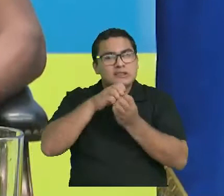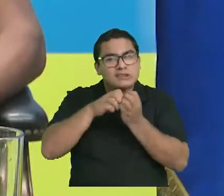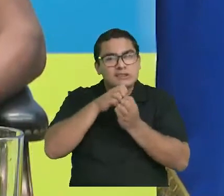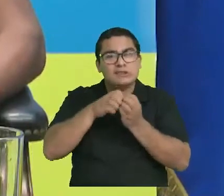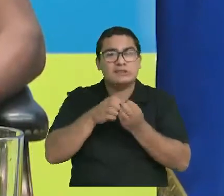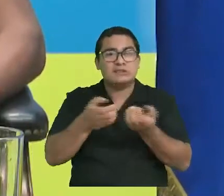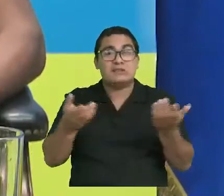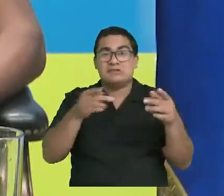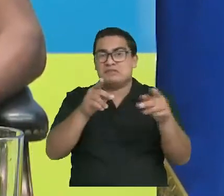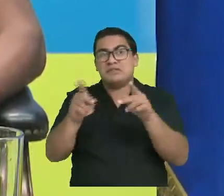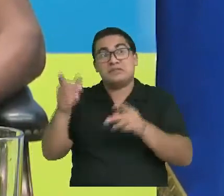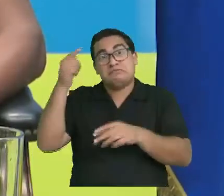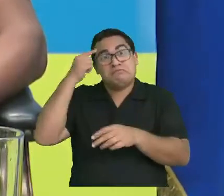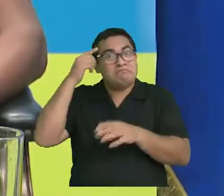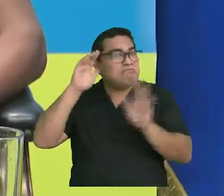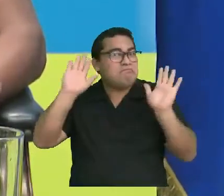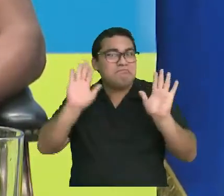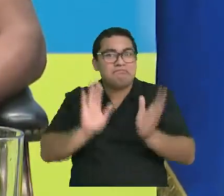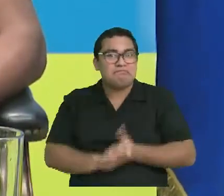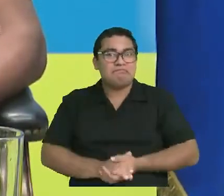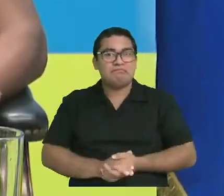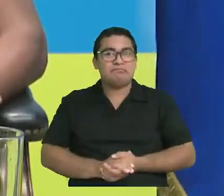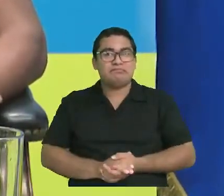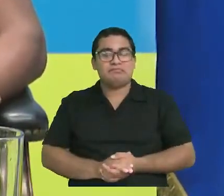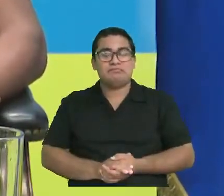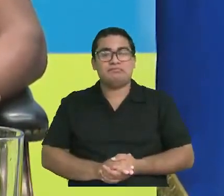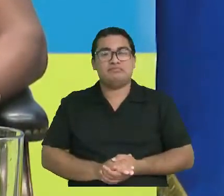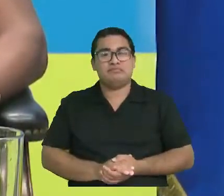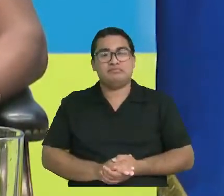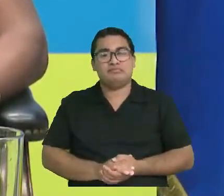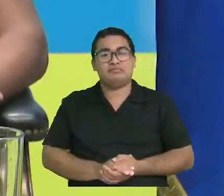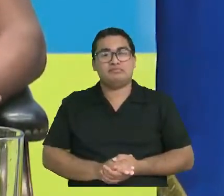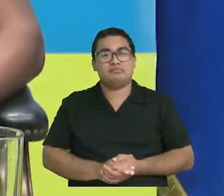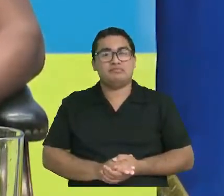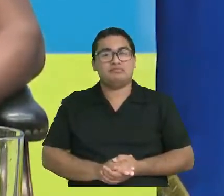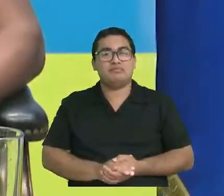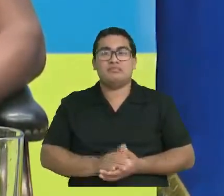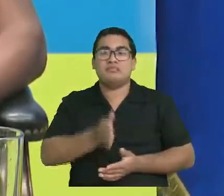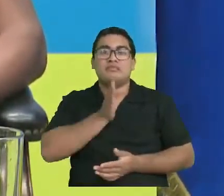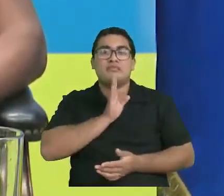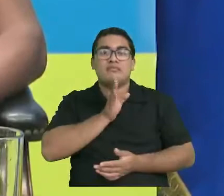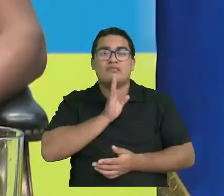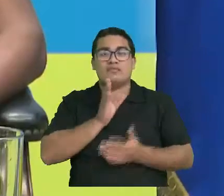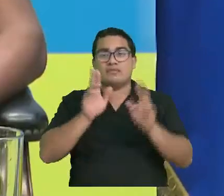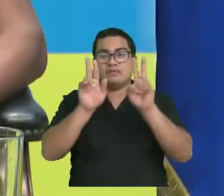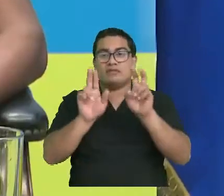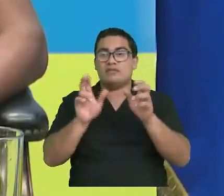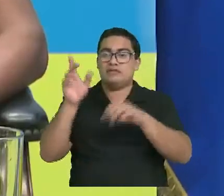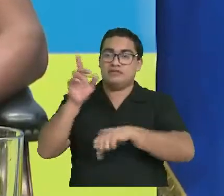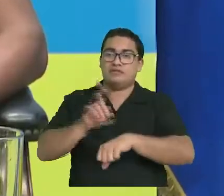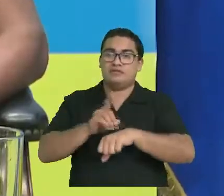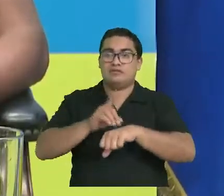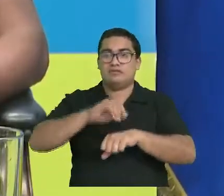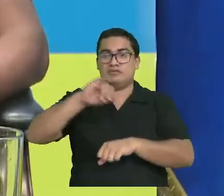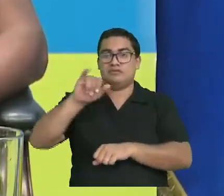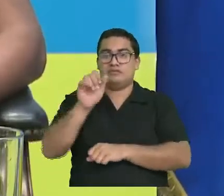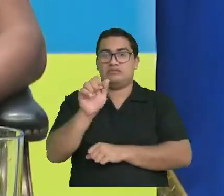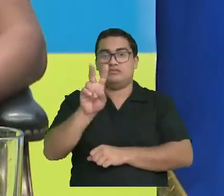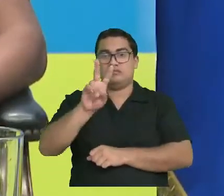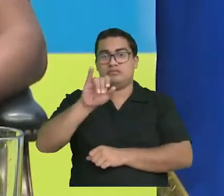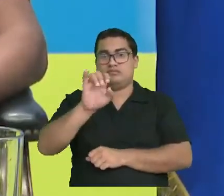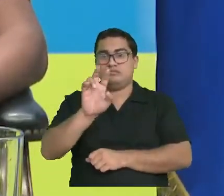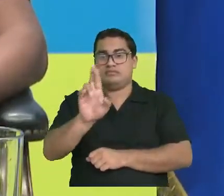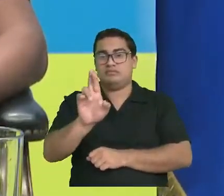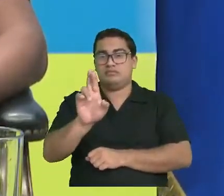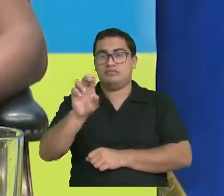dientes, muchas veces no se da cuenta porque lo hace inconscientemente. Estamos hablando de este tema con el doctor Javier Molina, quien